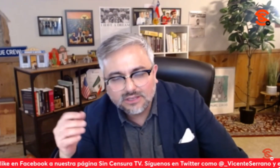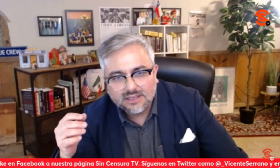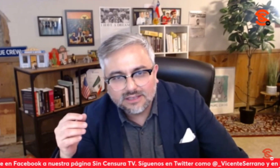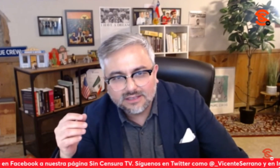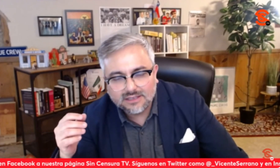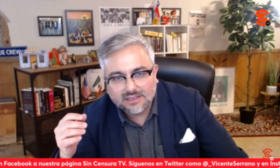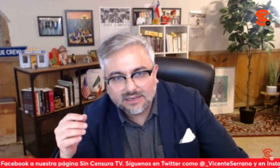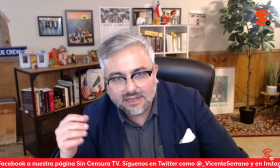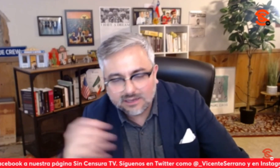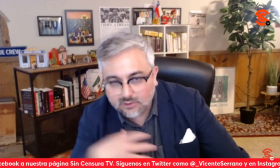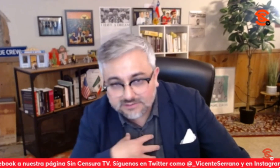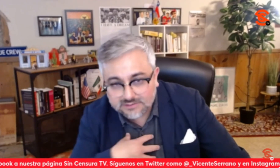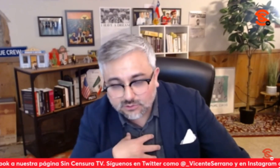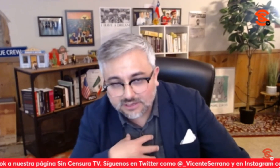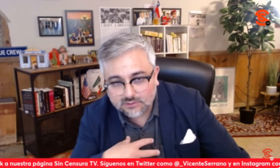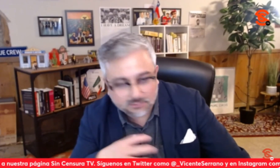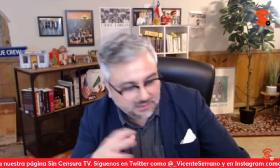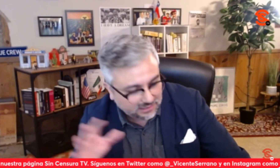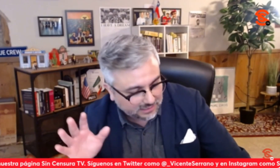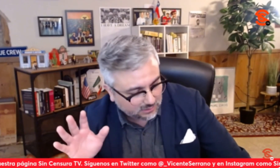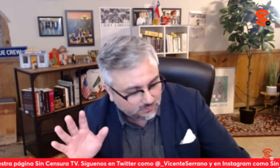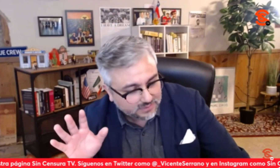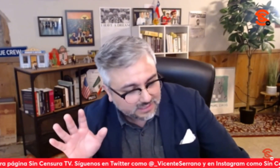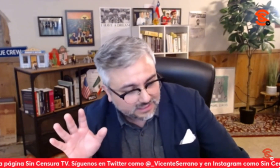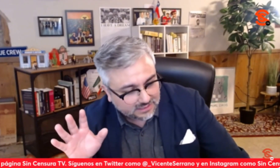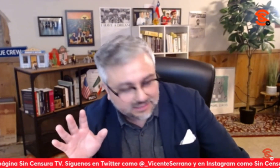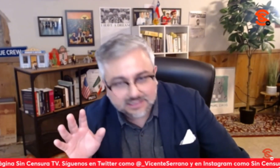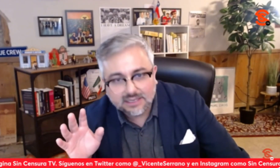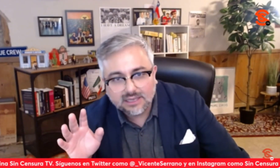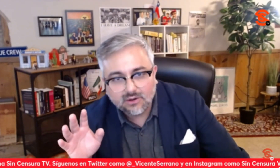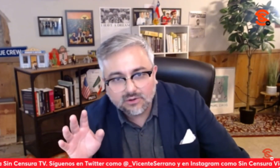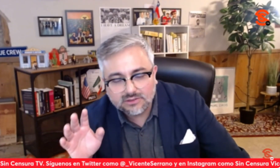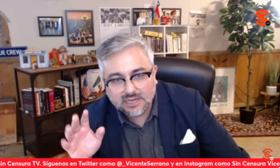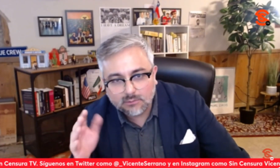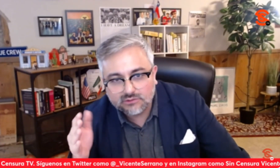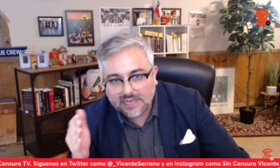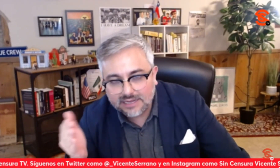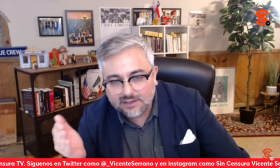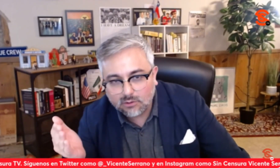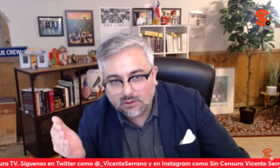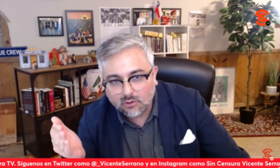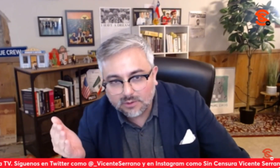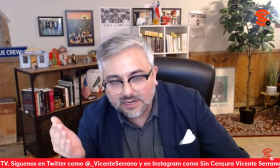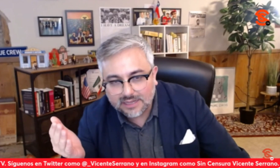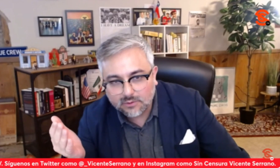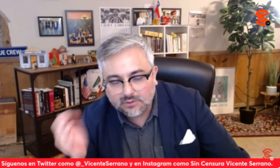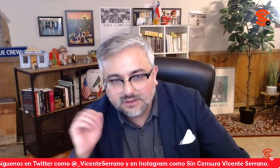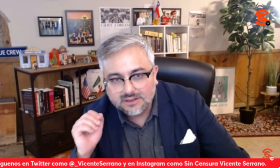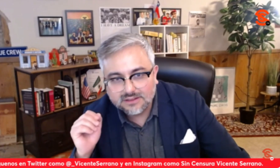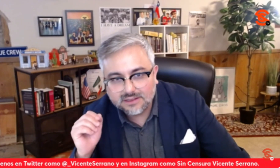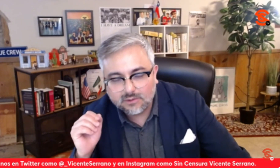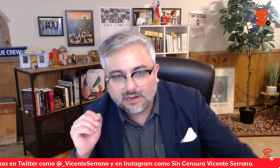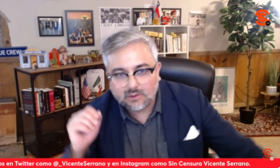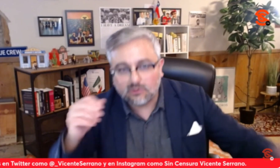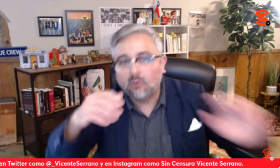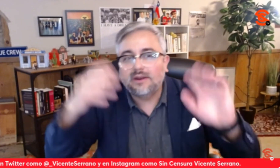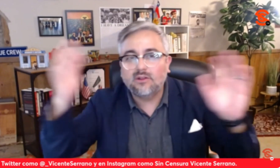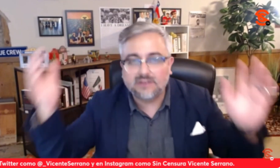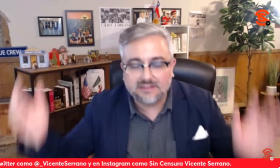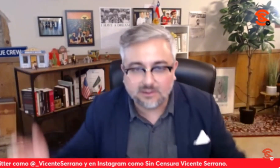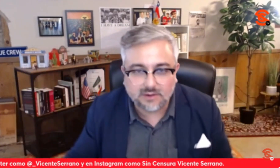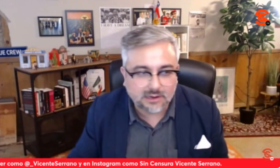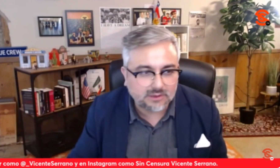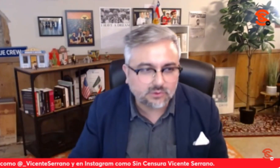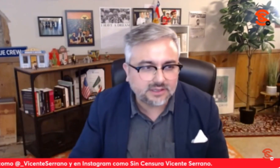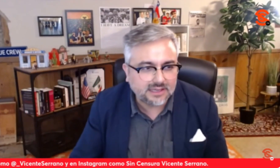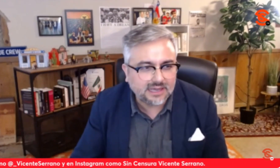Unidos, en nuestra historia, la historia mexicana, ¿no? Hoy tenemos a alguien como el gobernador Guanajuato, el gobernador